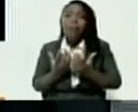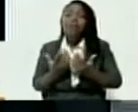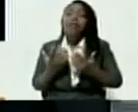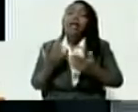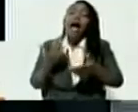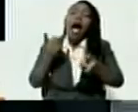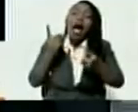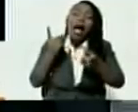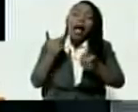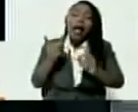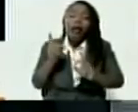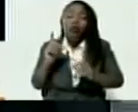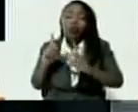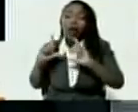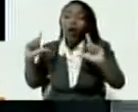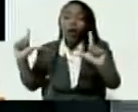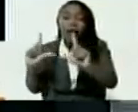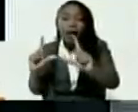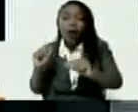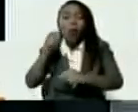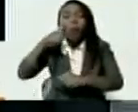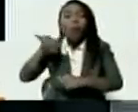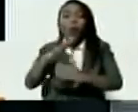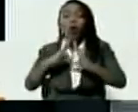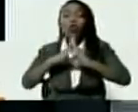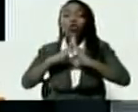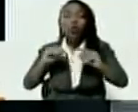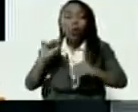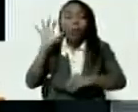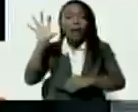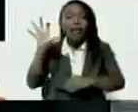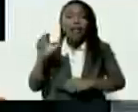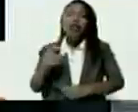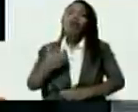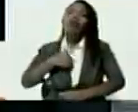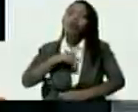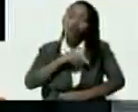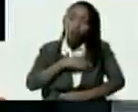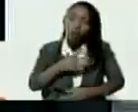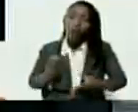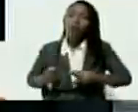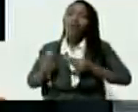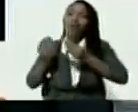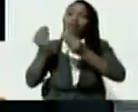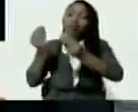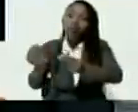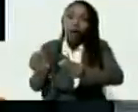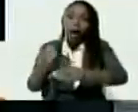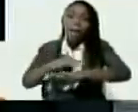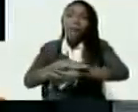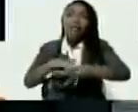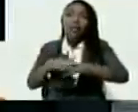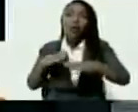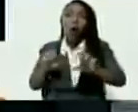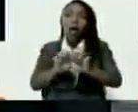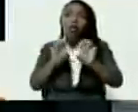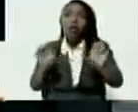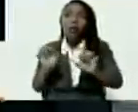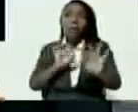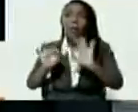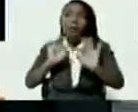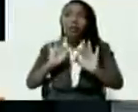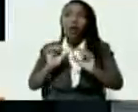una localidad, en una situación, en un pueblo o en todo el país, nosotros garantizaremos, y ya el Ministerio de Educación está preparando,